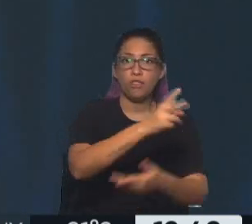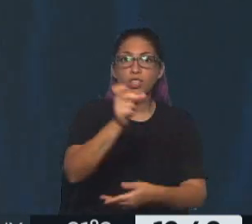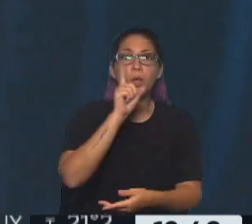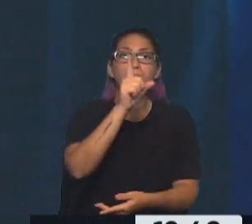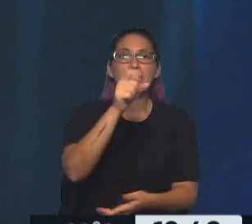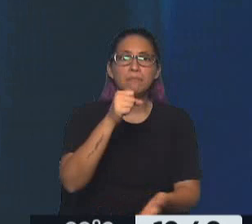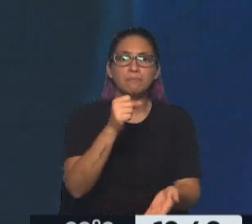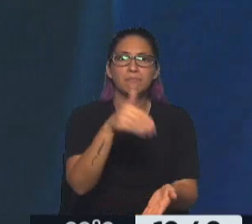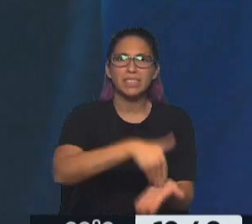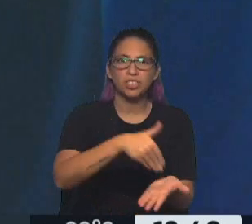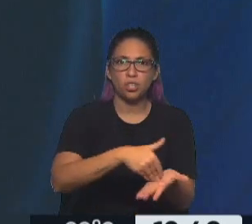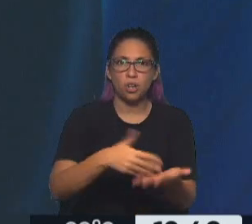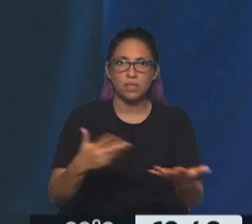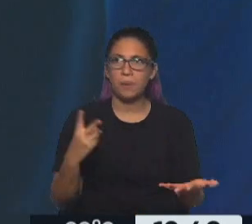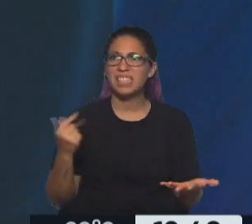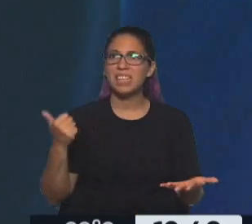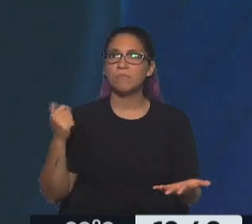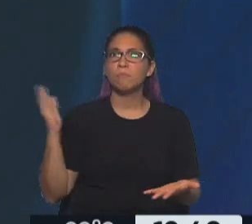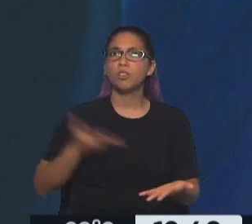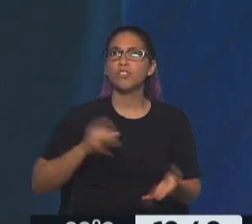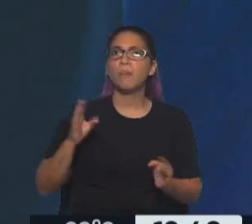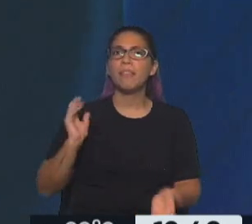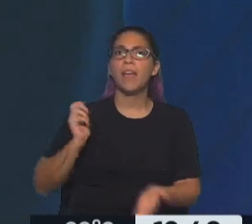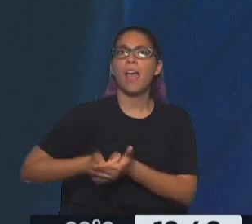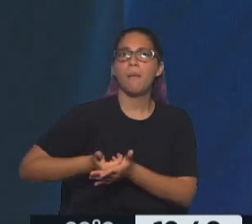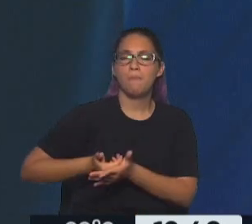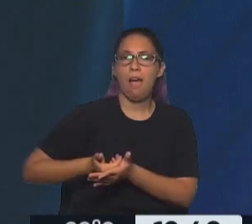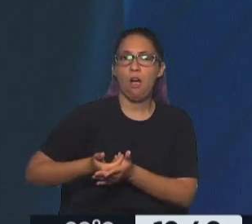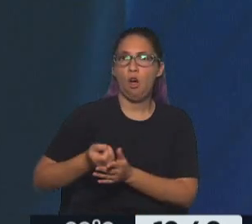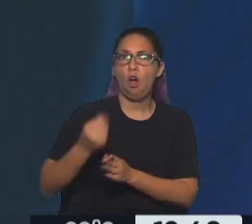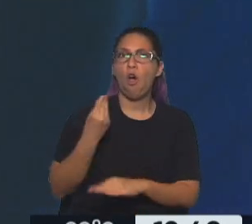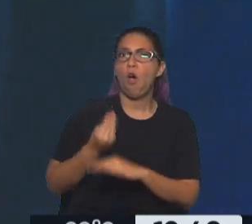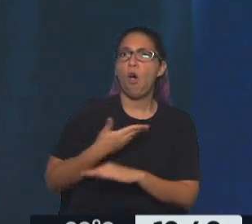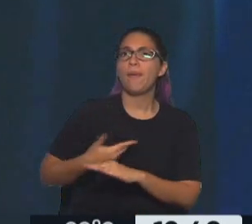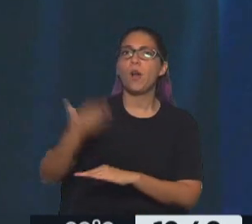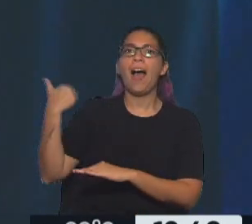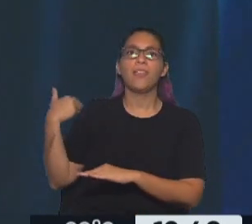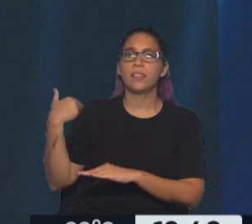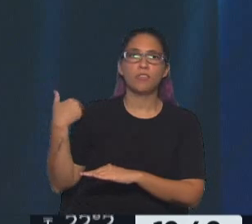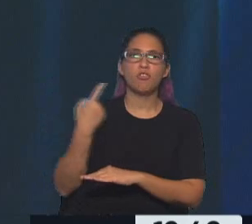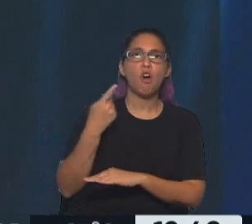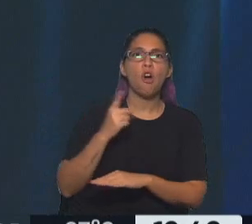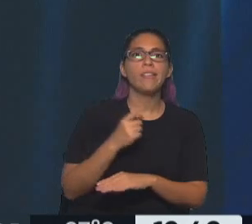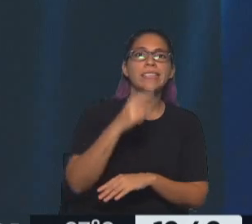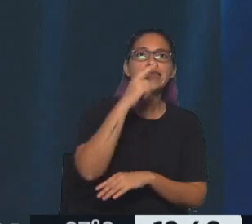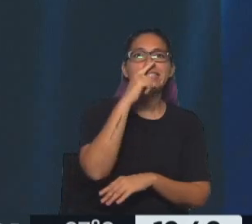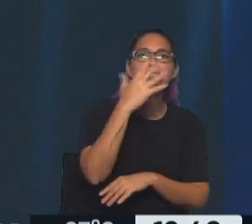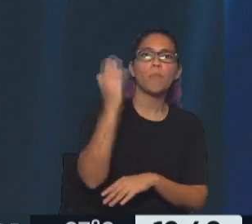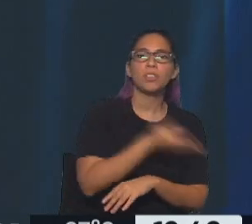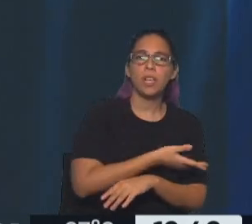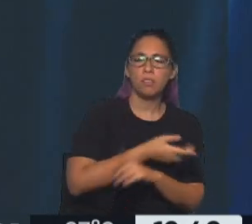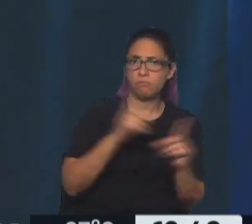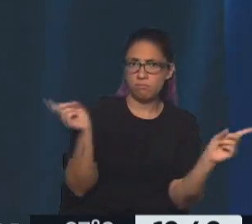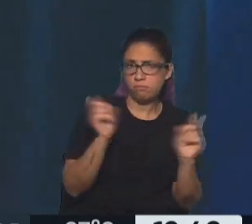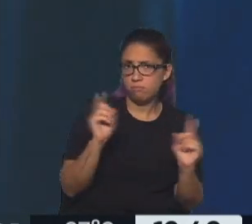millones, es decir, el 26% se pagó de deuda del gobierno anterior, no las 2/3 partes o el 67% como